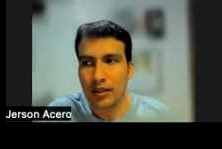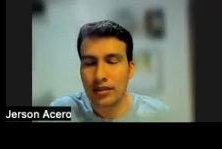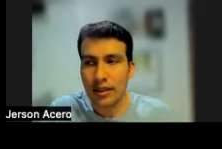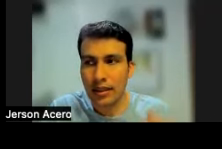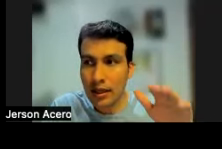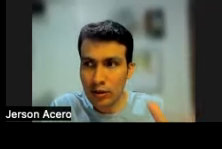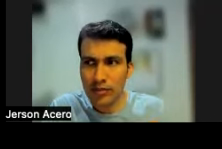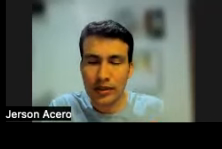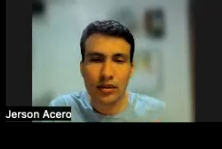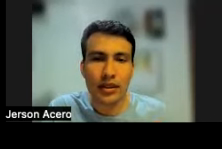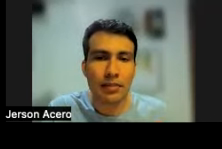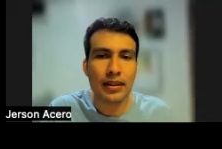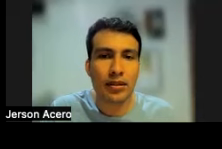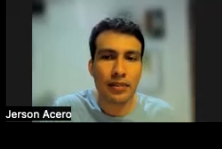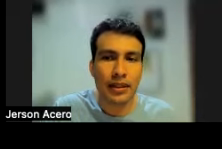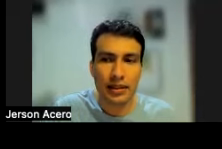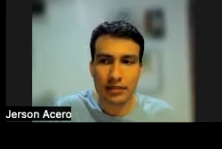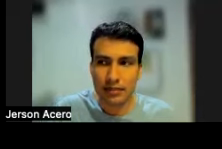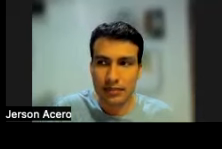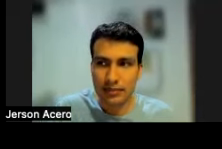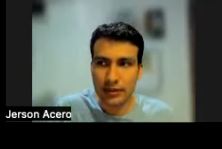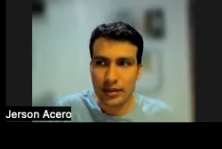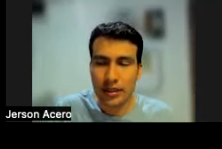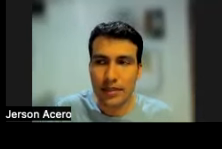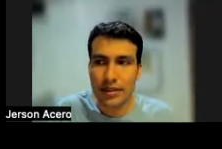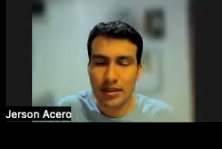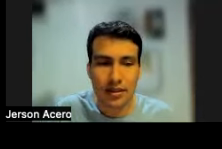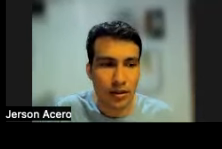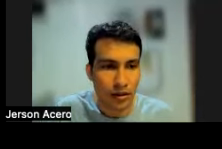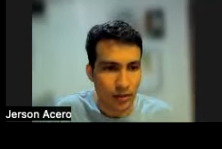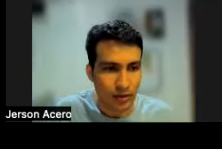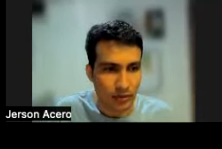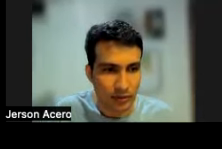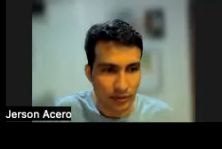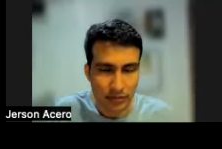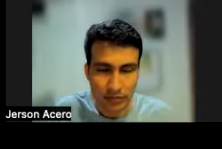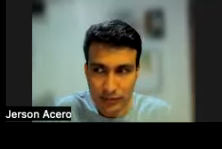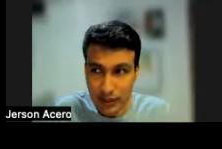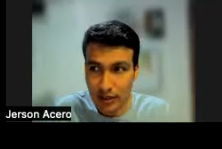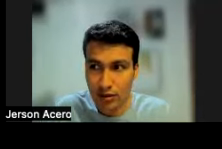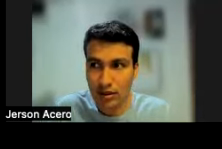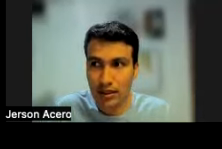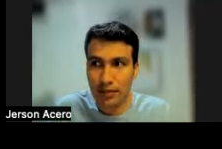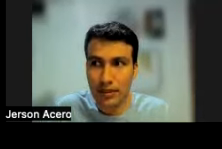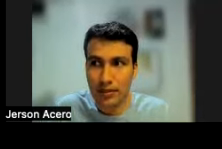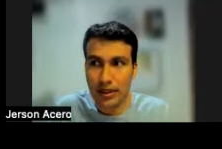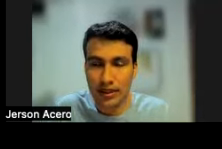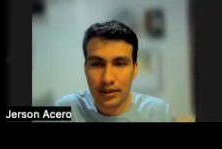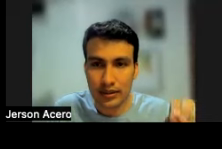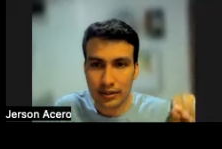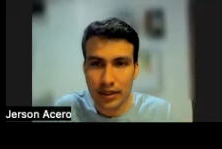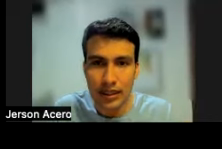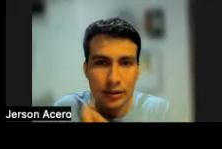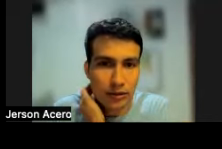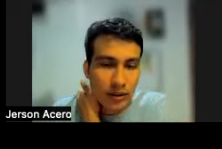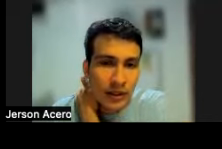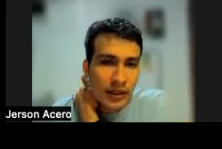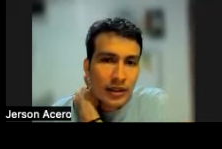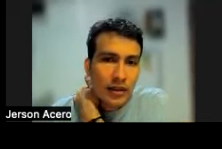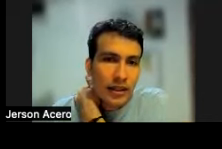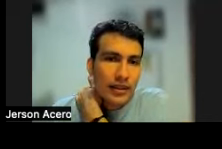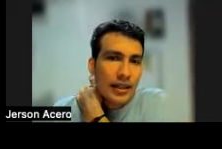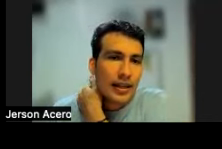Bien, entonces he dejado los subtítulos en español para que sea más sencillo como seguir lo que vamos a ir señalando,